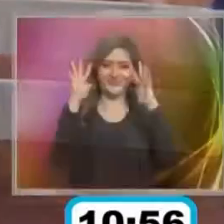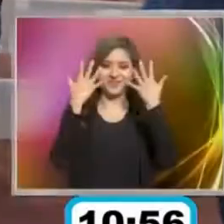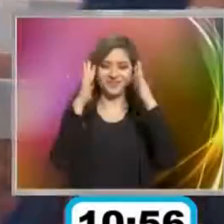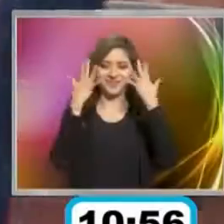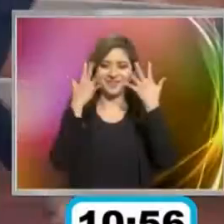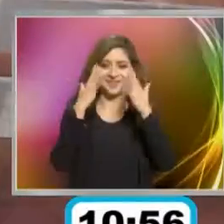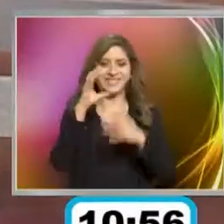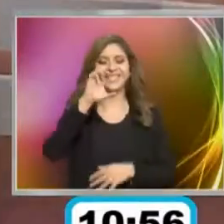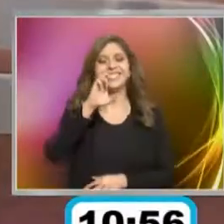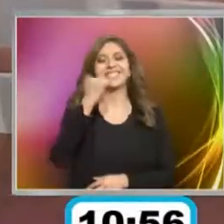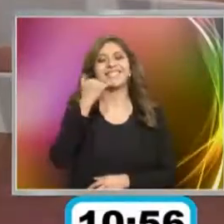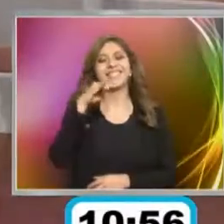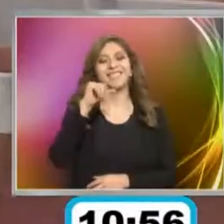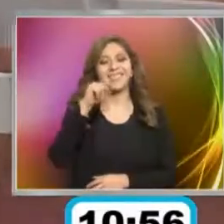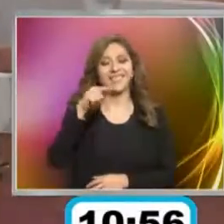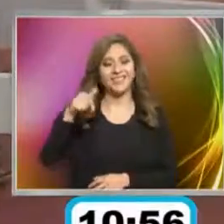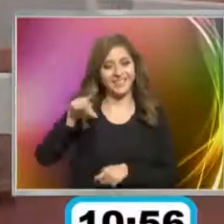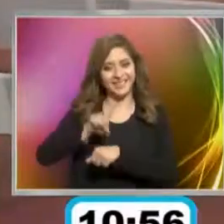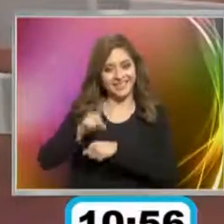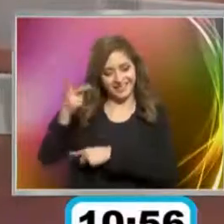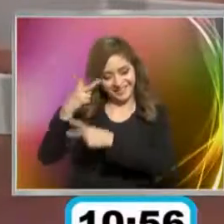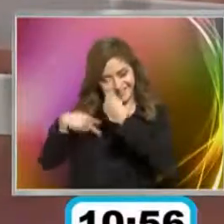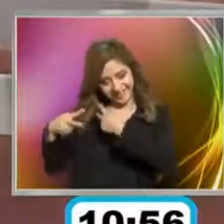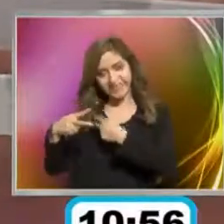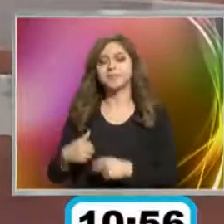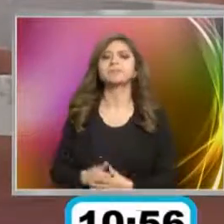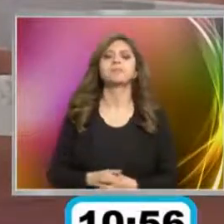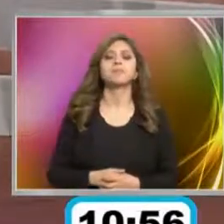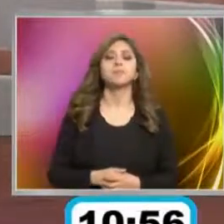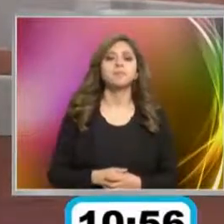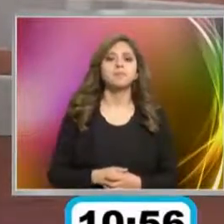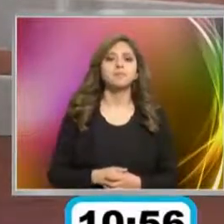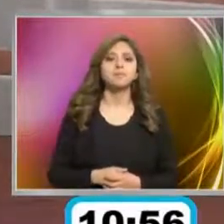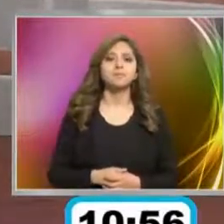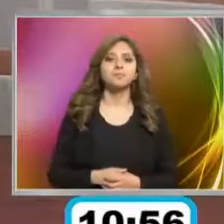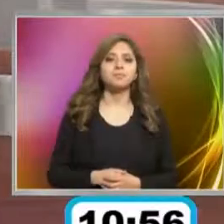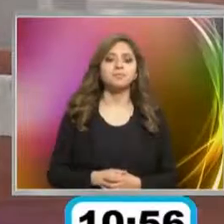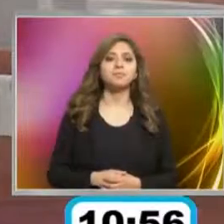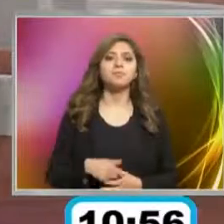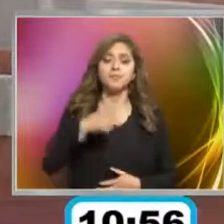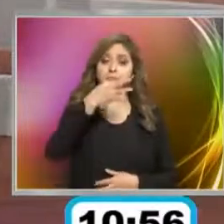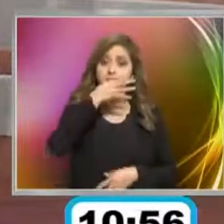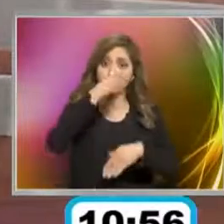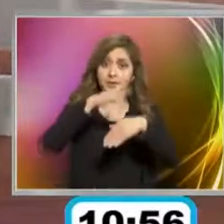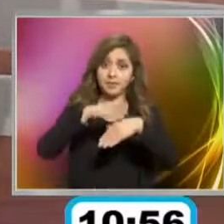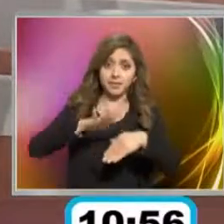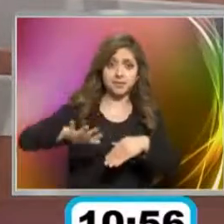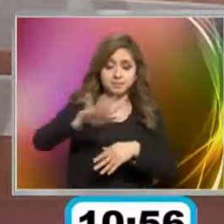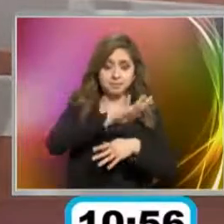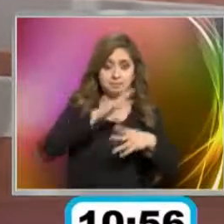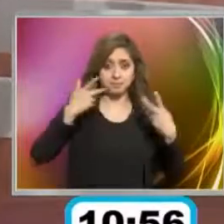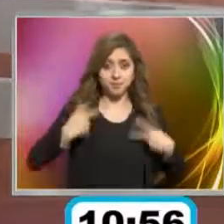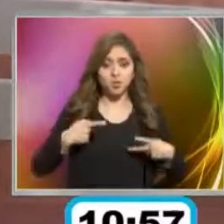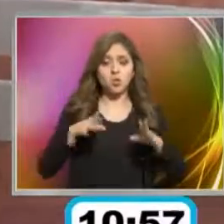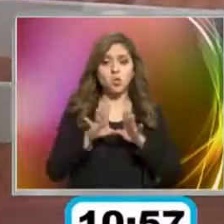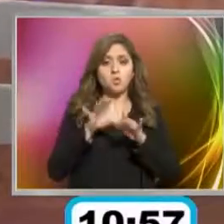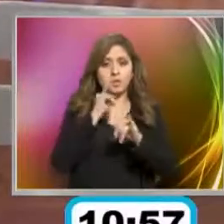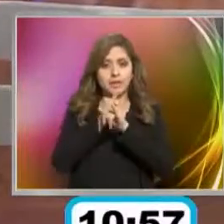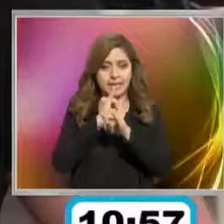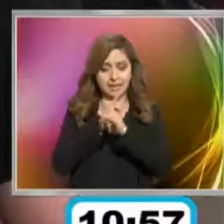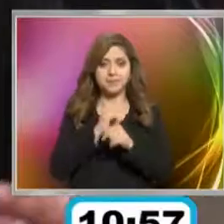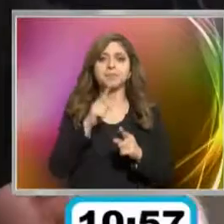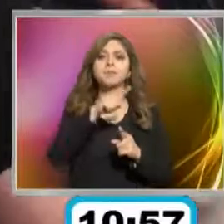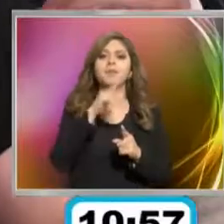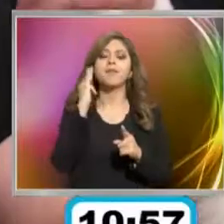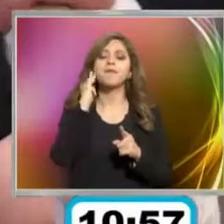Simatic esta mañana con nosotros. Chavos, hay que informarles al público sobre las redes sociales. Pues pueden checarnos en